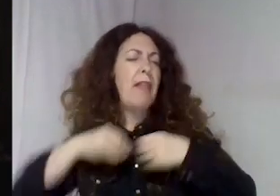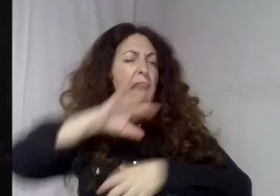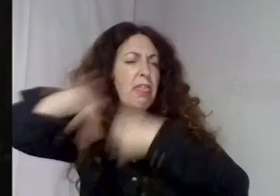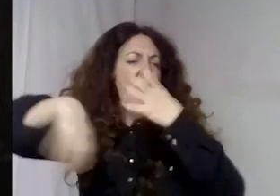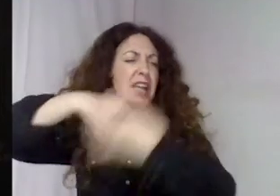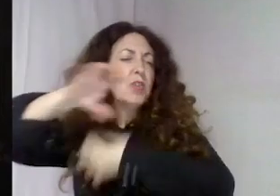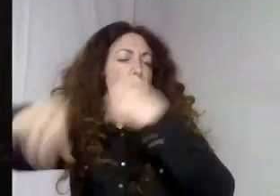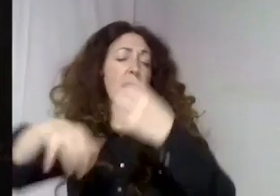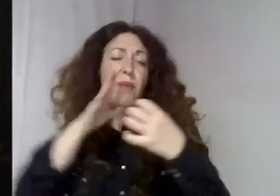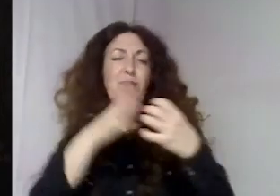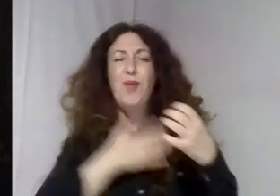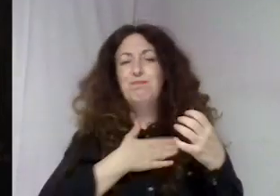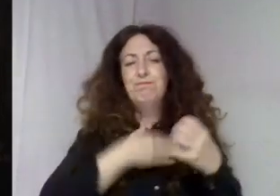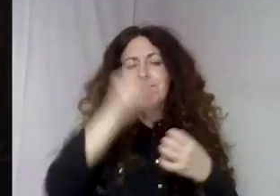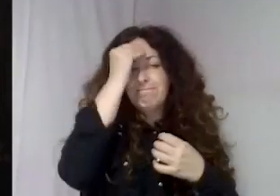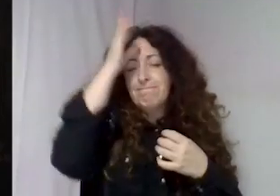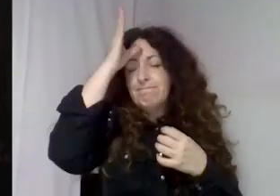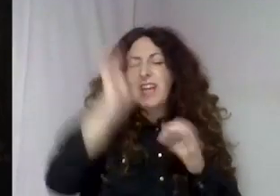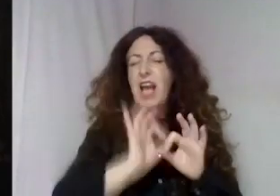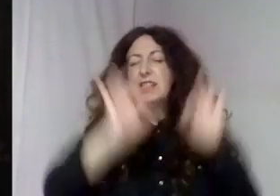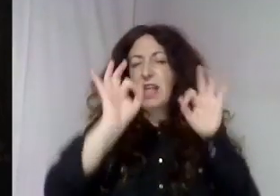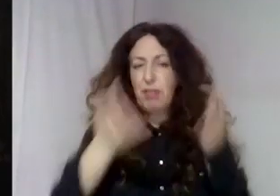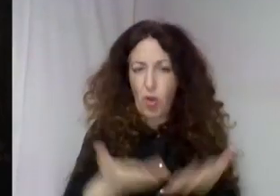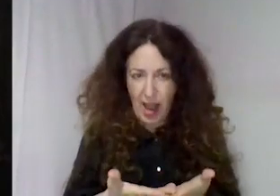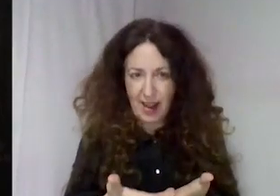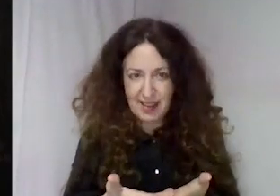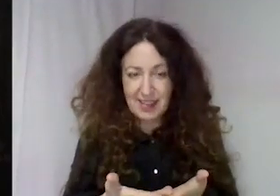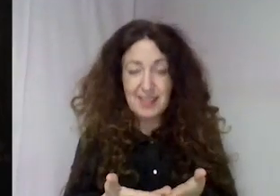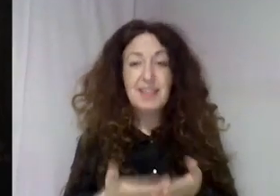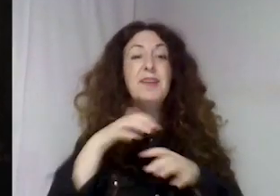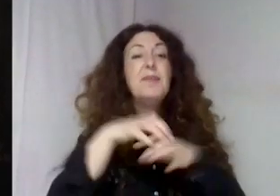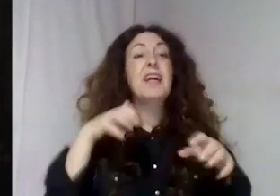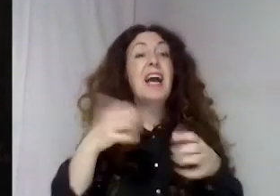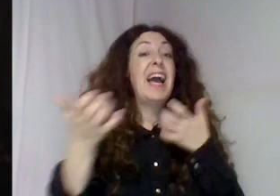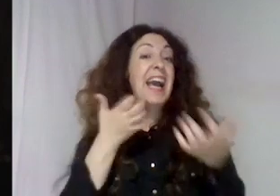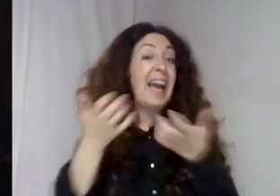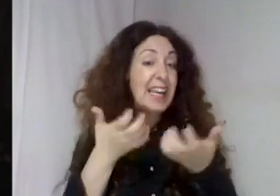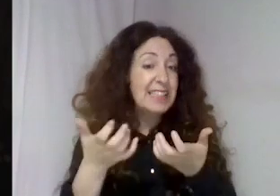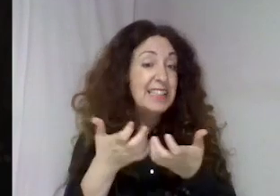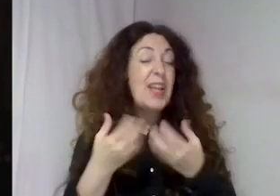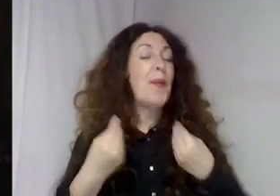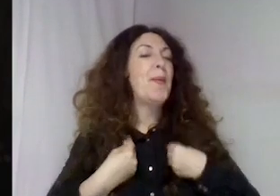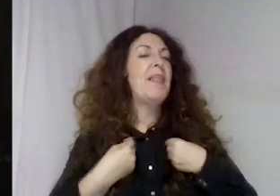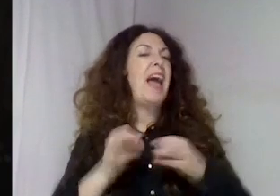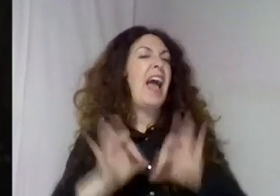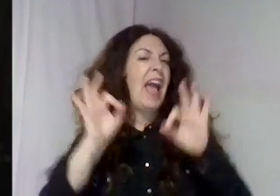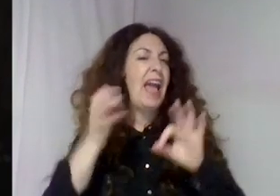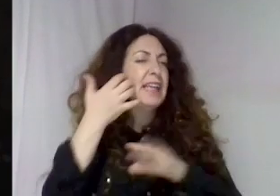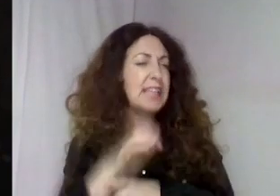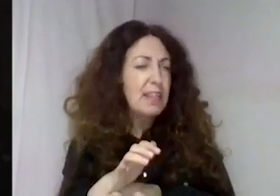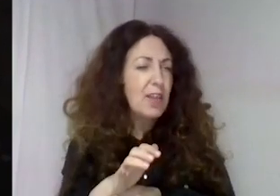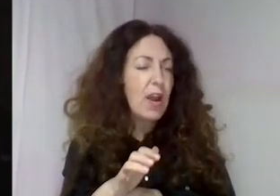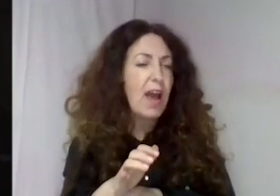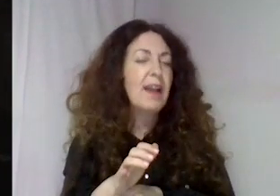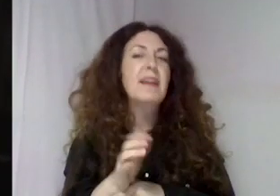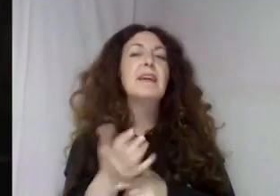tan tranquila que hay un punto que hasta deja de pintar y se pone a jugar al ajedrez, que me parece que no hay nada que pueda ser más inocente que o casi que